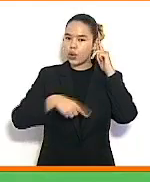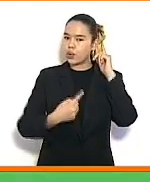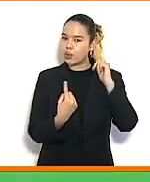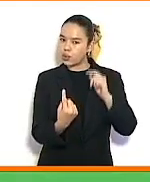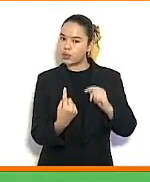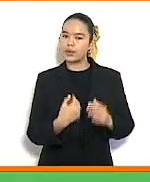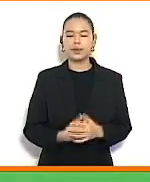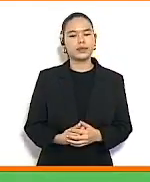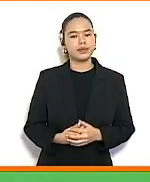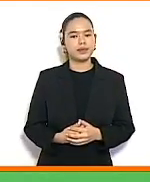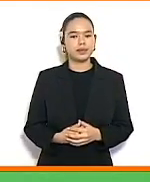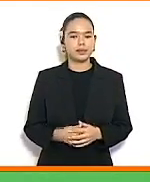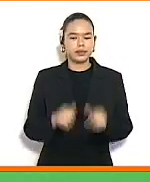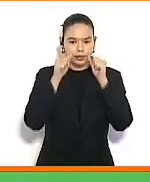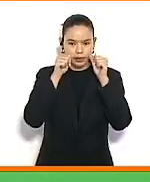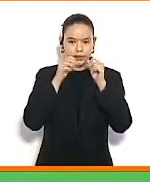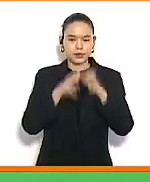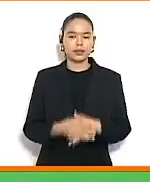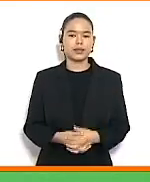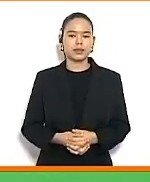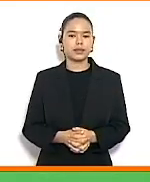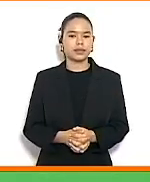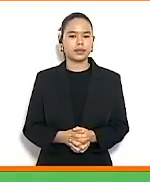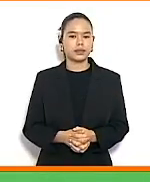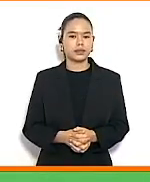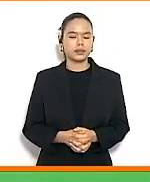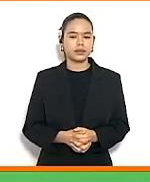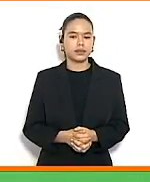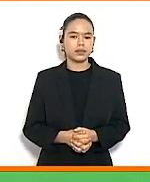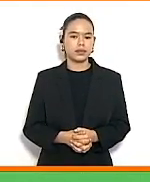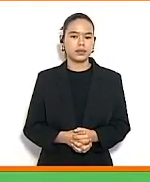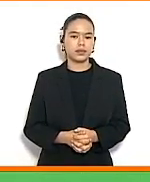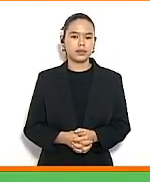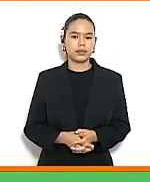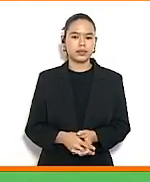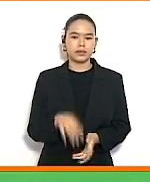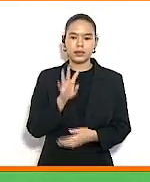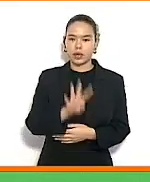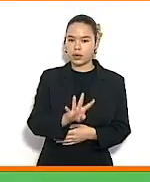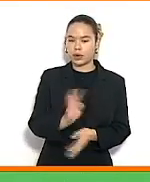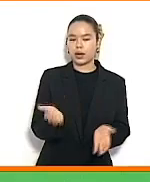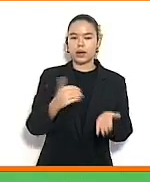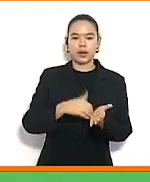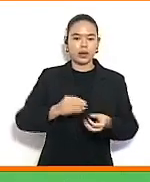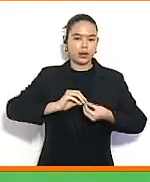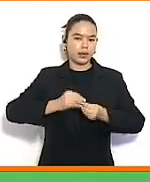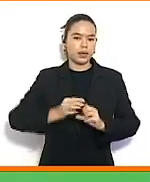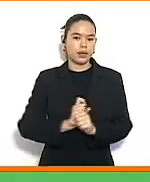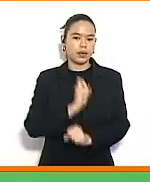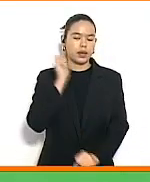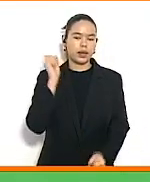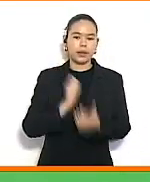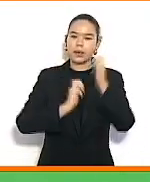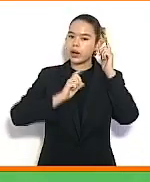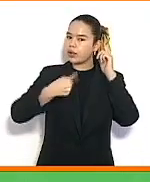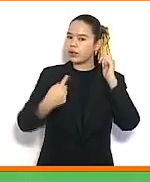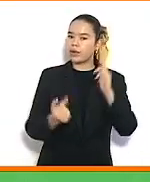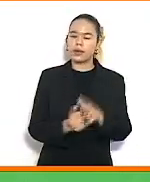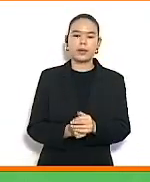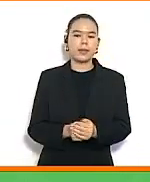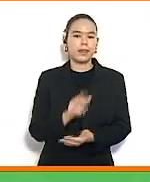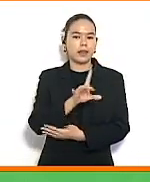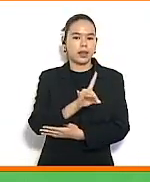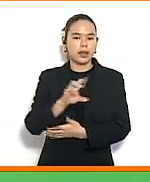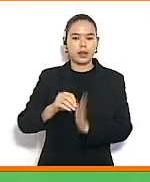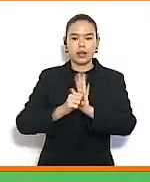Y esa es, atentos, porque este es el 4. Los números ganadores en diaria es el